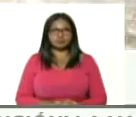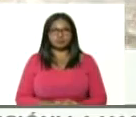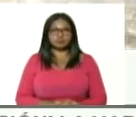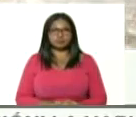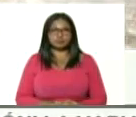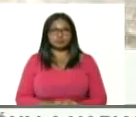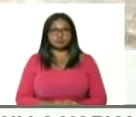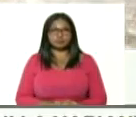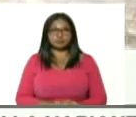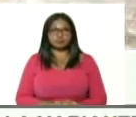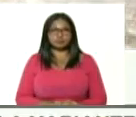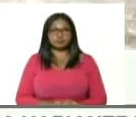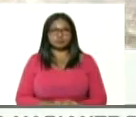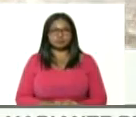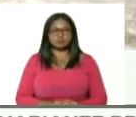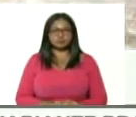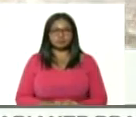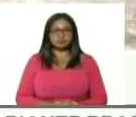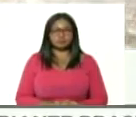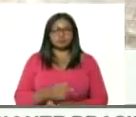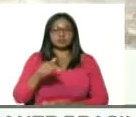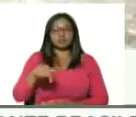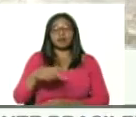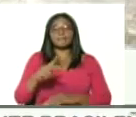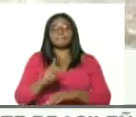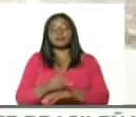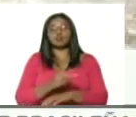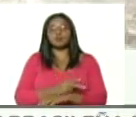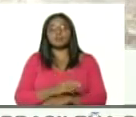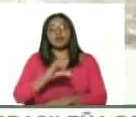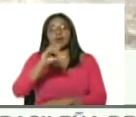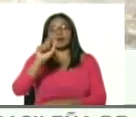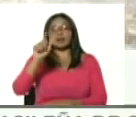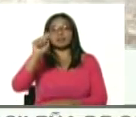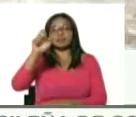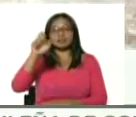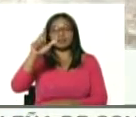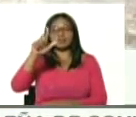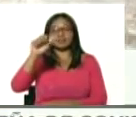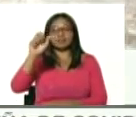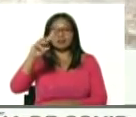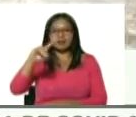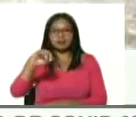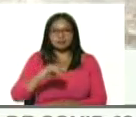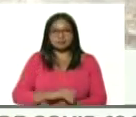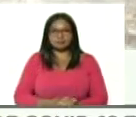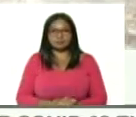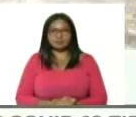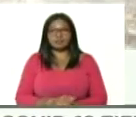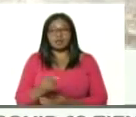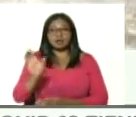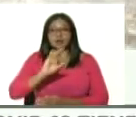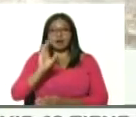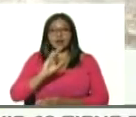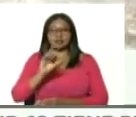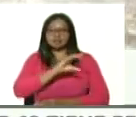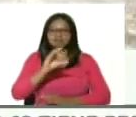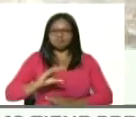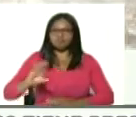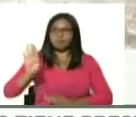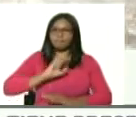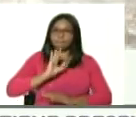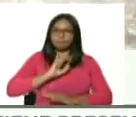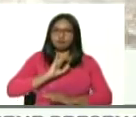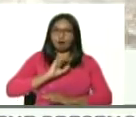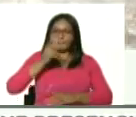presente desde la parroquia Invicta, parroquia catedral de la ciudad de Caracas, la Caracas Caribe, la Caracas Indómita y